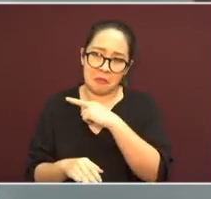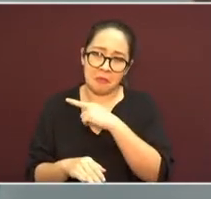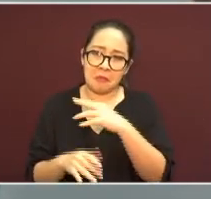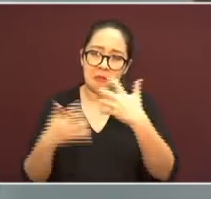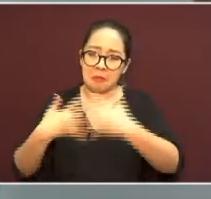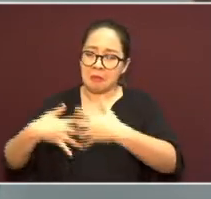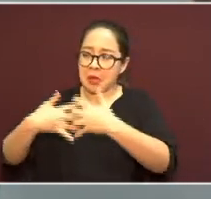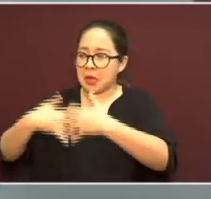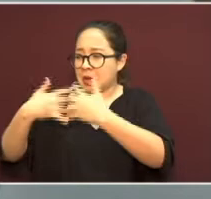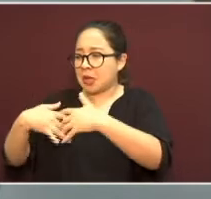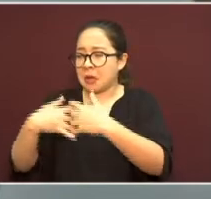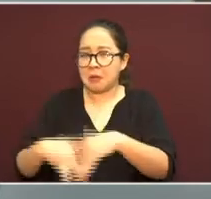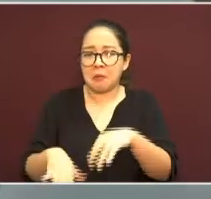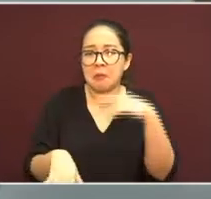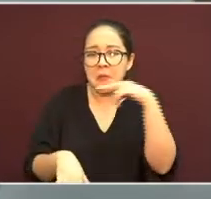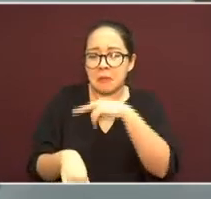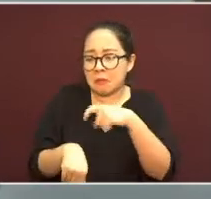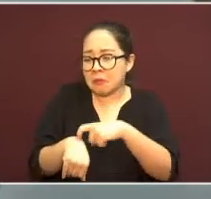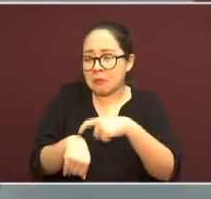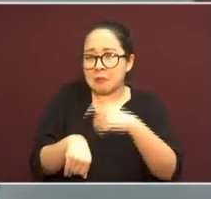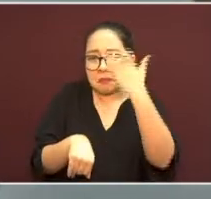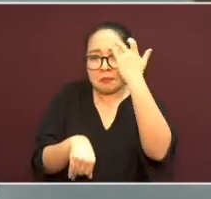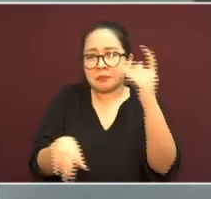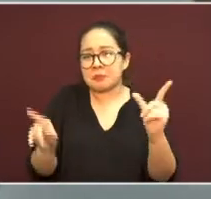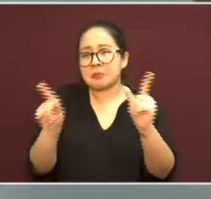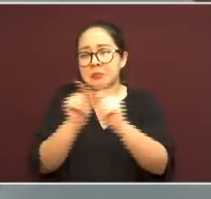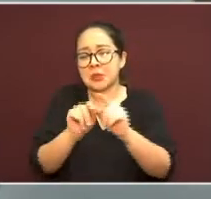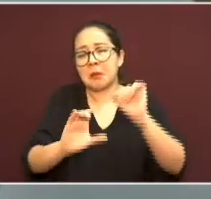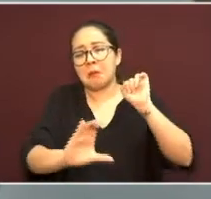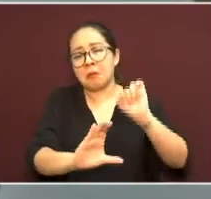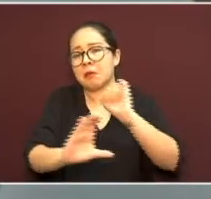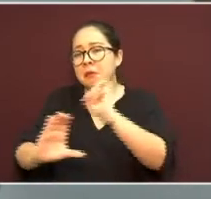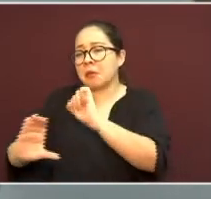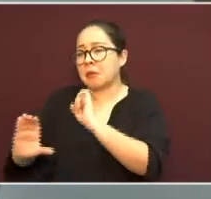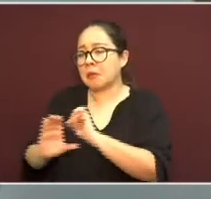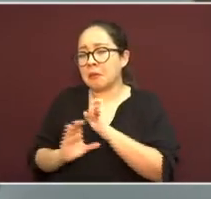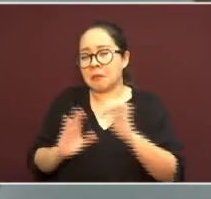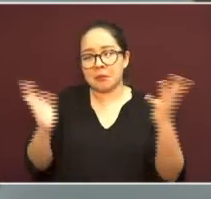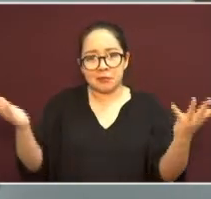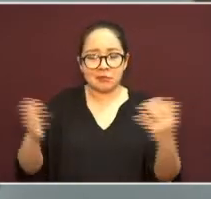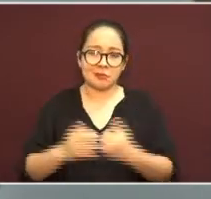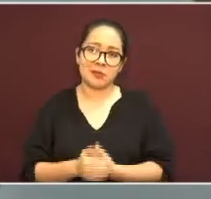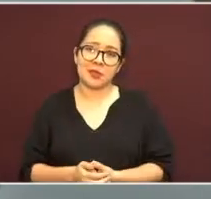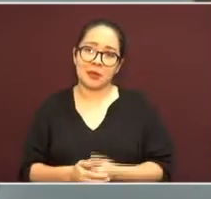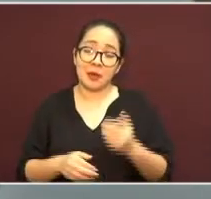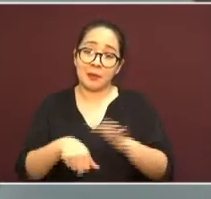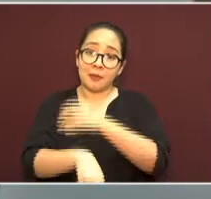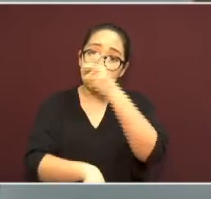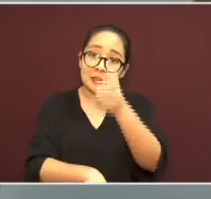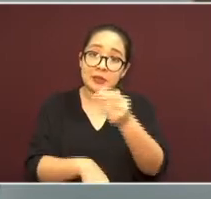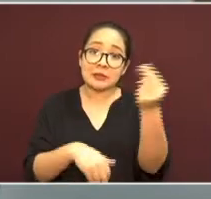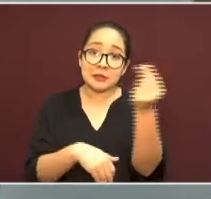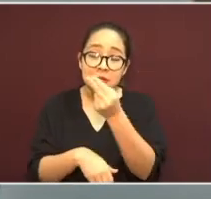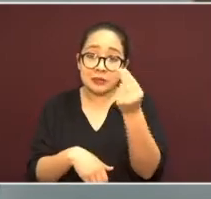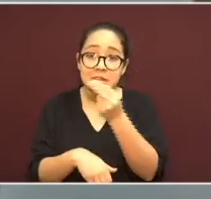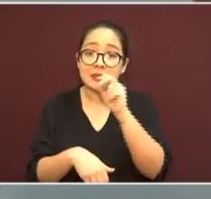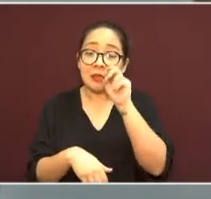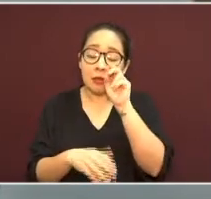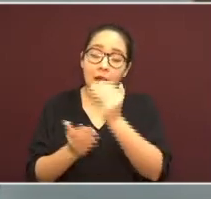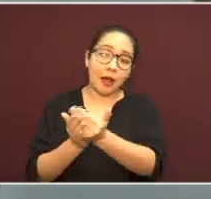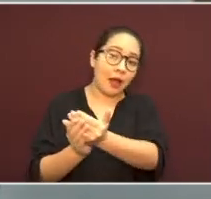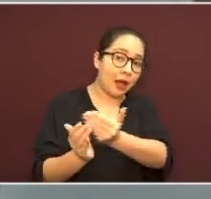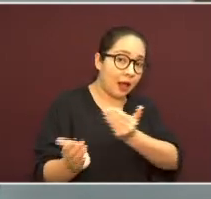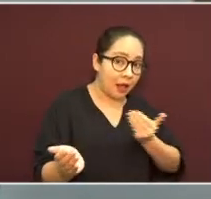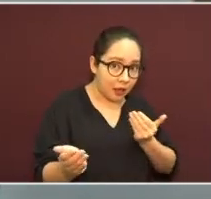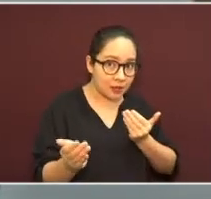máquinas y que utilizamos en ocasiones muy puntuales por eso tenemos que eliminarlos en la etapa que están